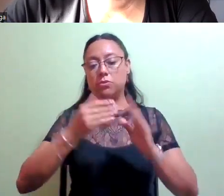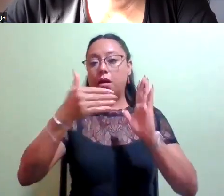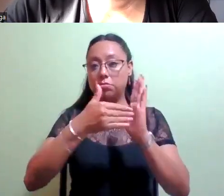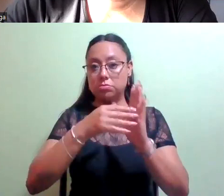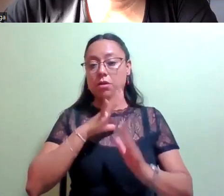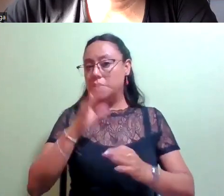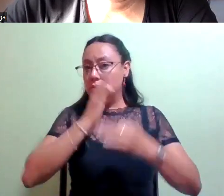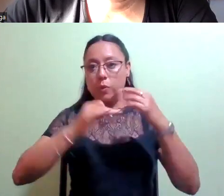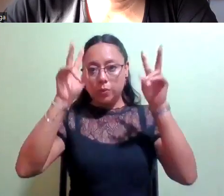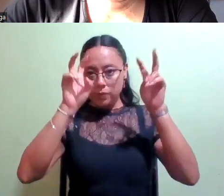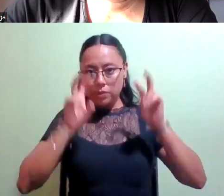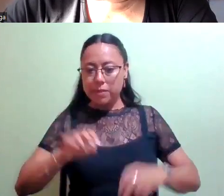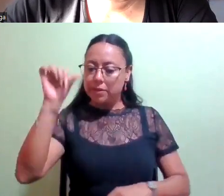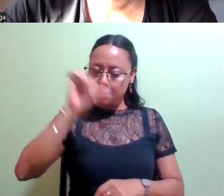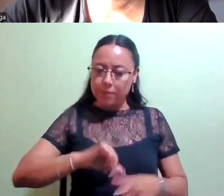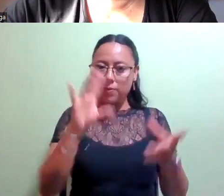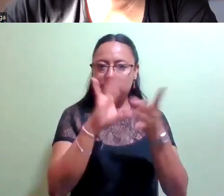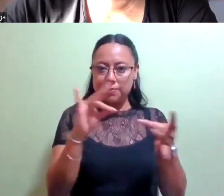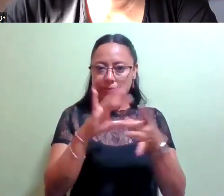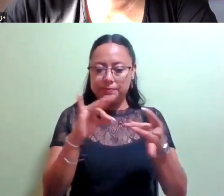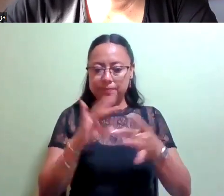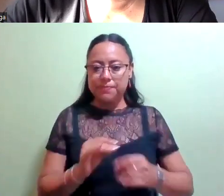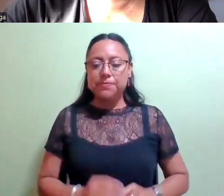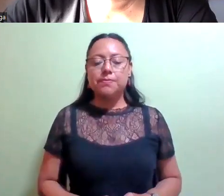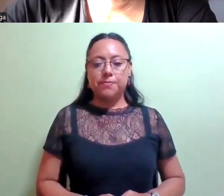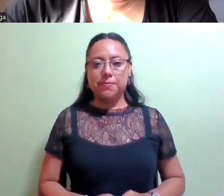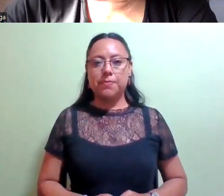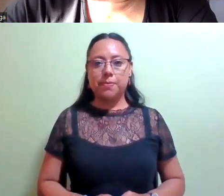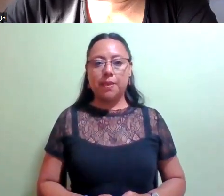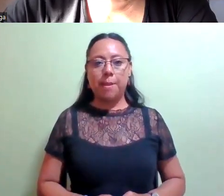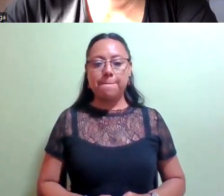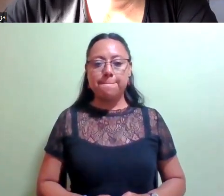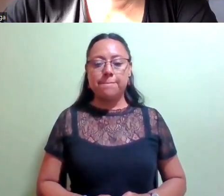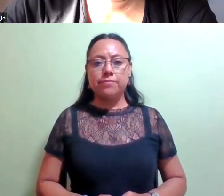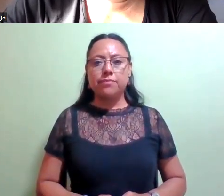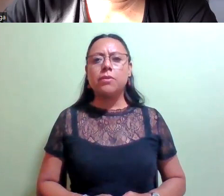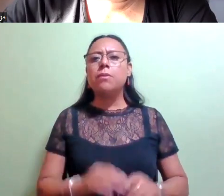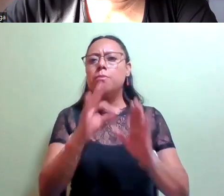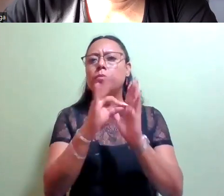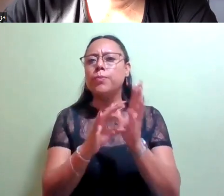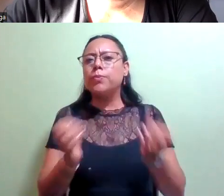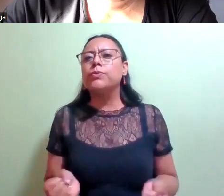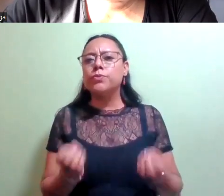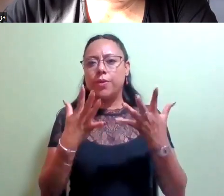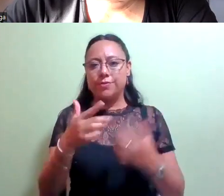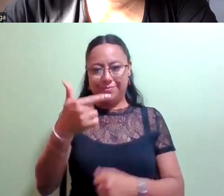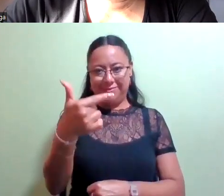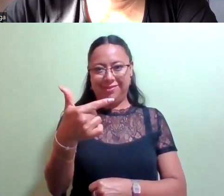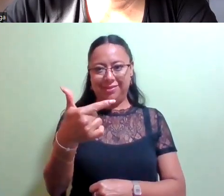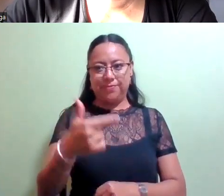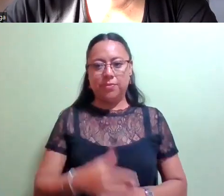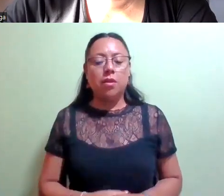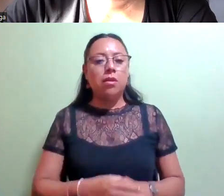los asuntos que corresponden a la agenda del día de hoy y que consta de 7 puntos. Le ruego